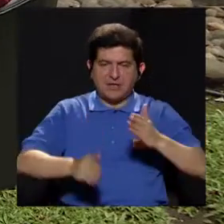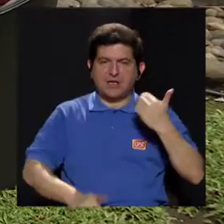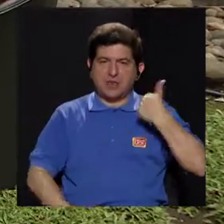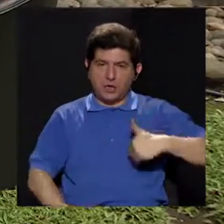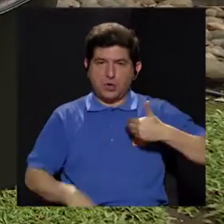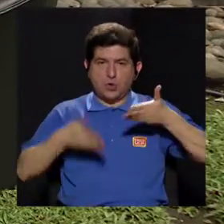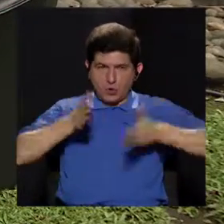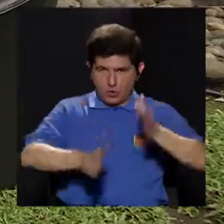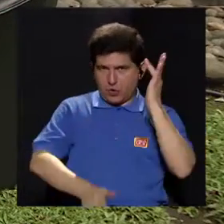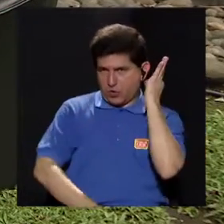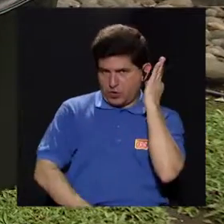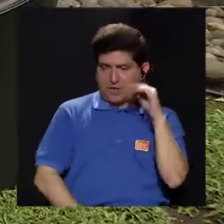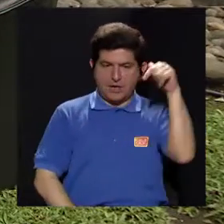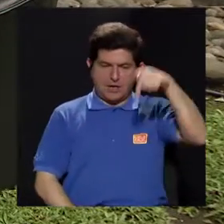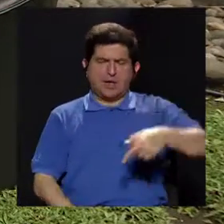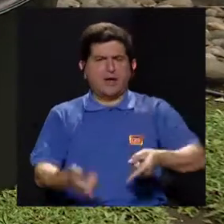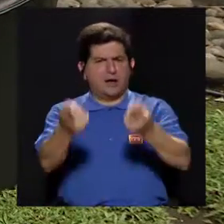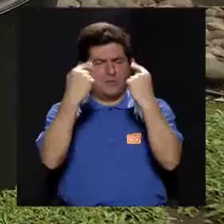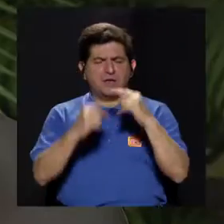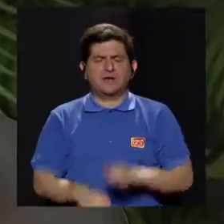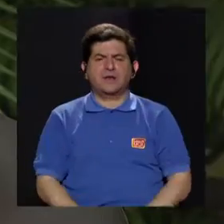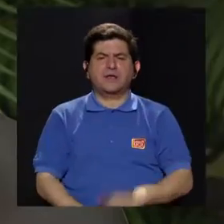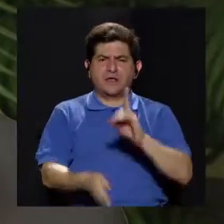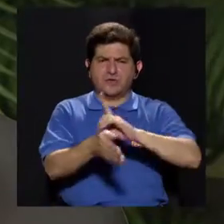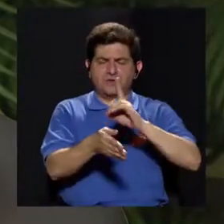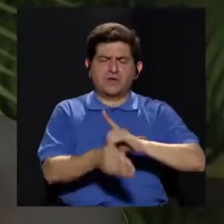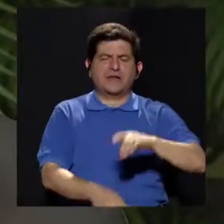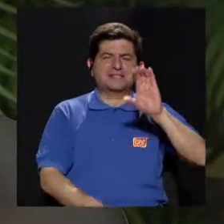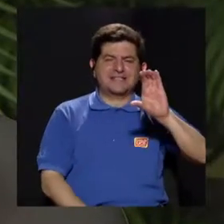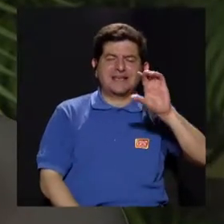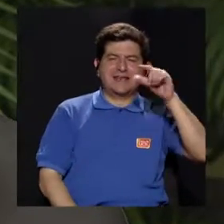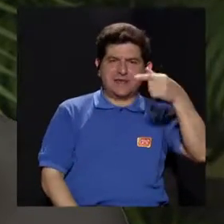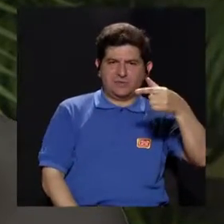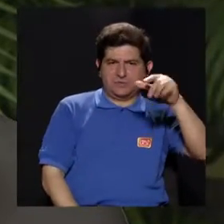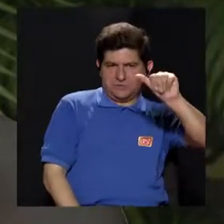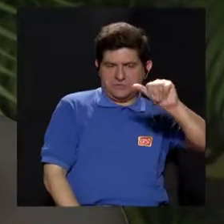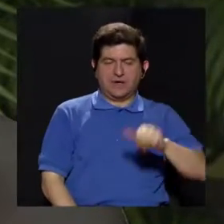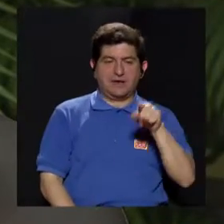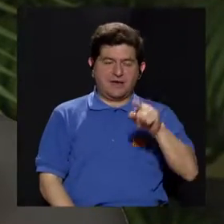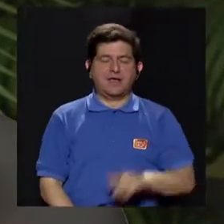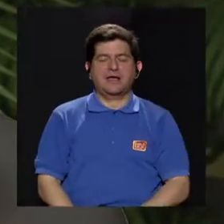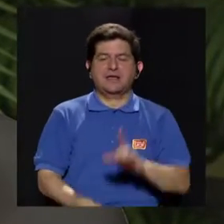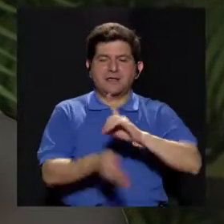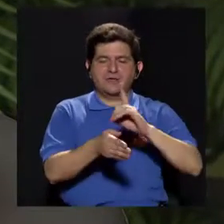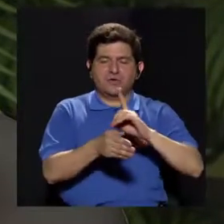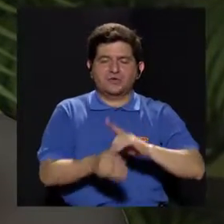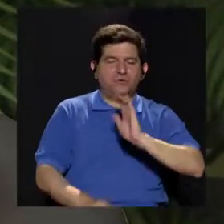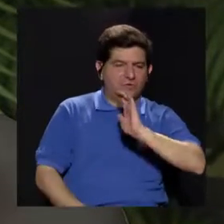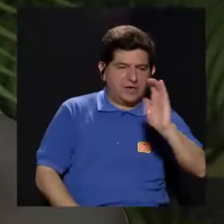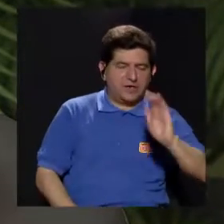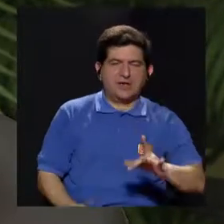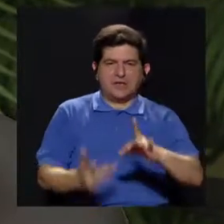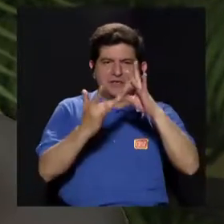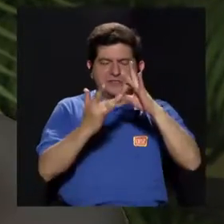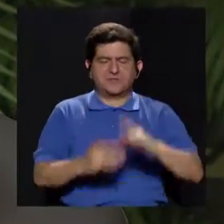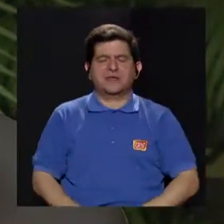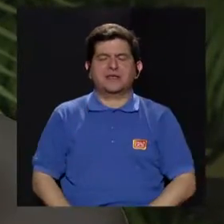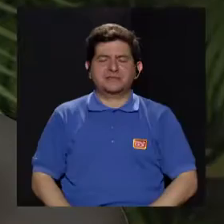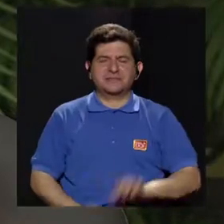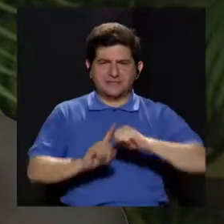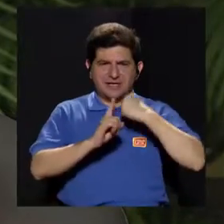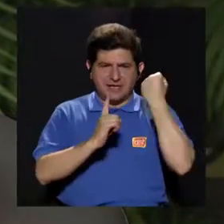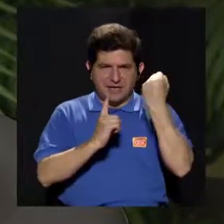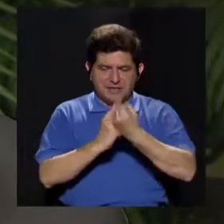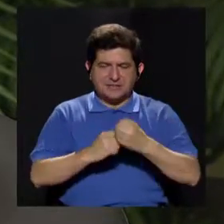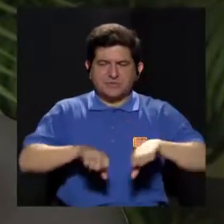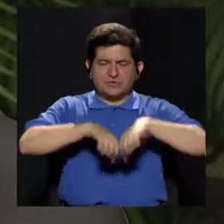de su hija. Y para ello contamos con la presencia de la doctora Celina Guzmán Acevedo. Ella es médico pediatra, especialista en gastroenterología